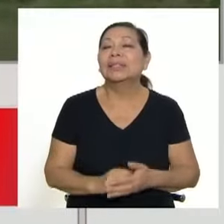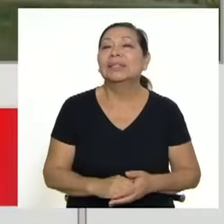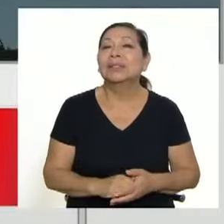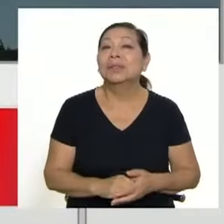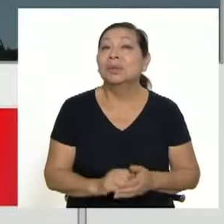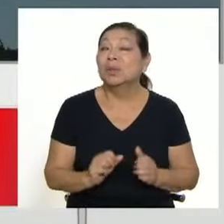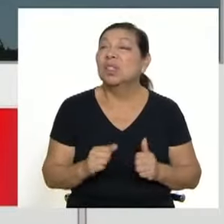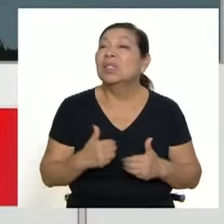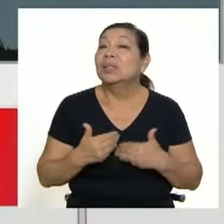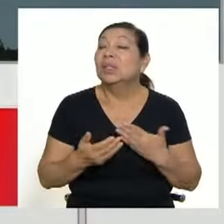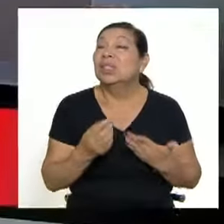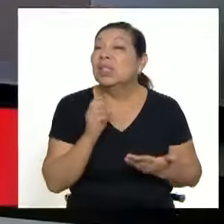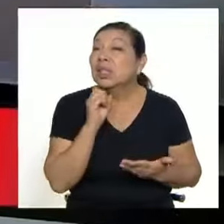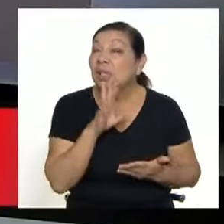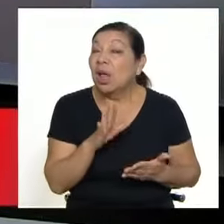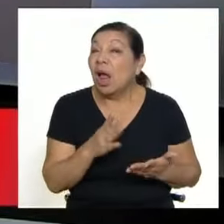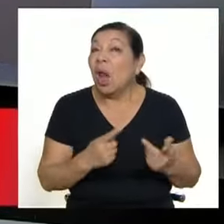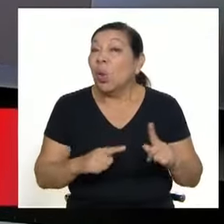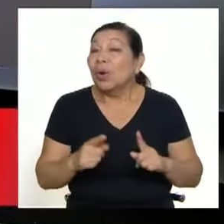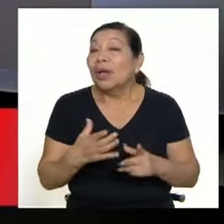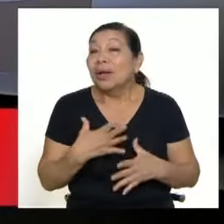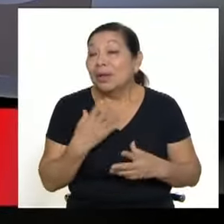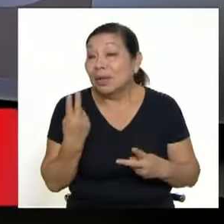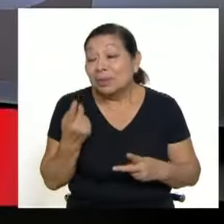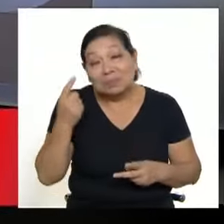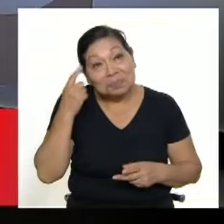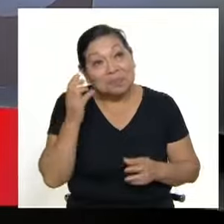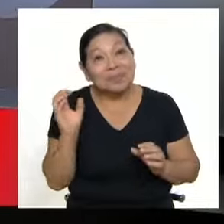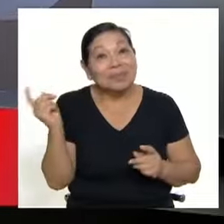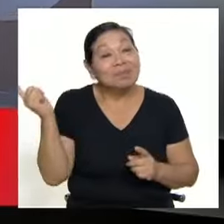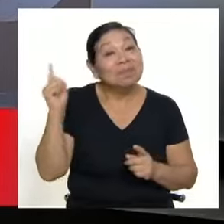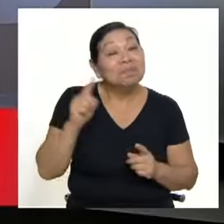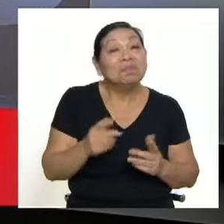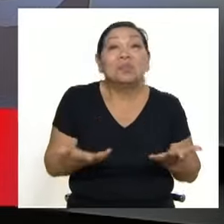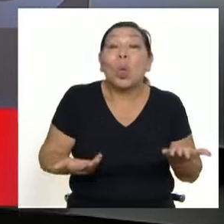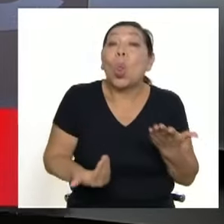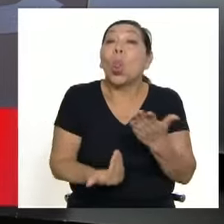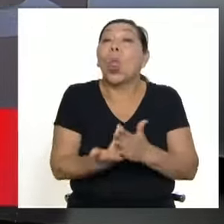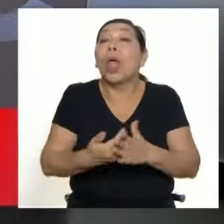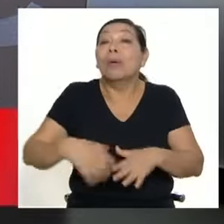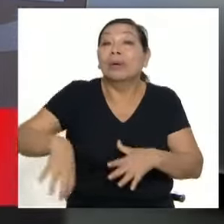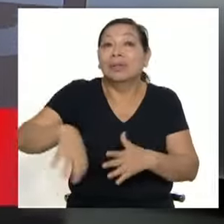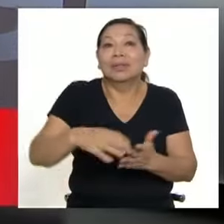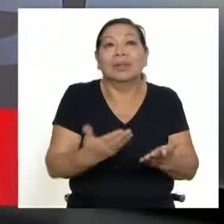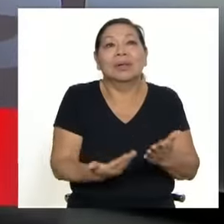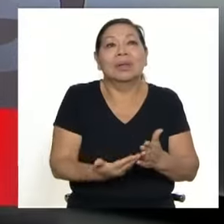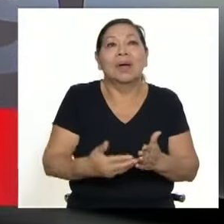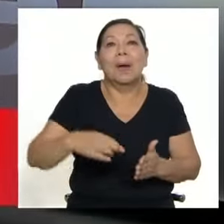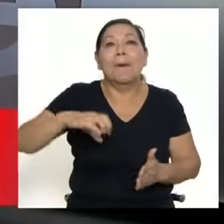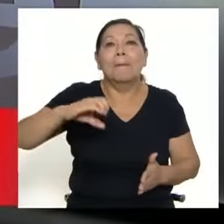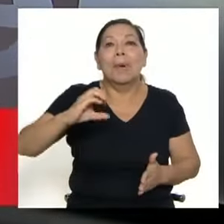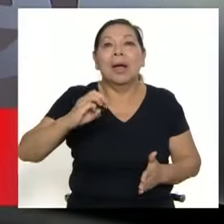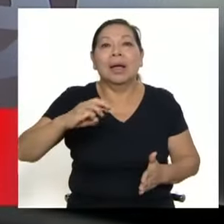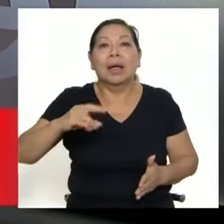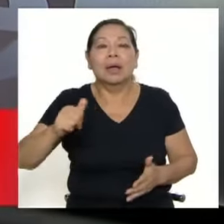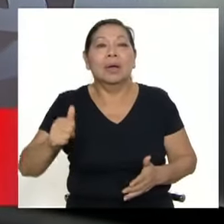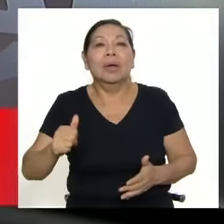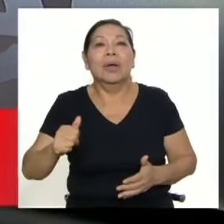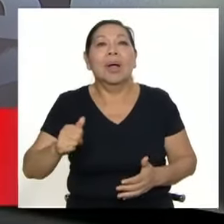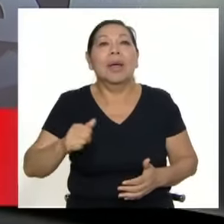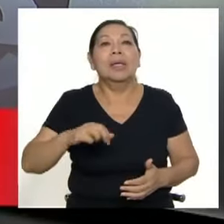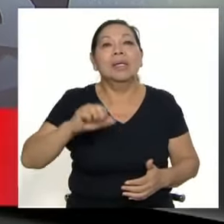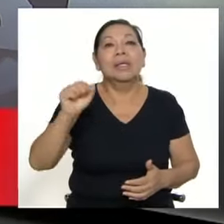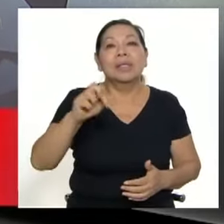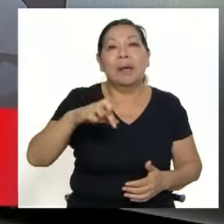¿Y puedes adelantar algún destino que se venga? Bueno, se vienen, por ejemplo, el estreno de Pacasmayo, de San Pedro de